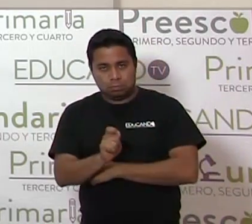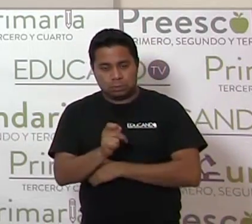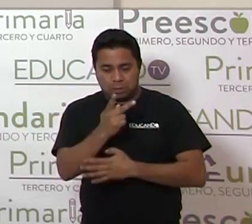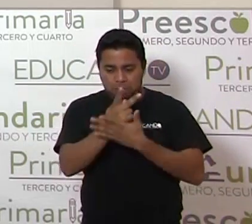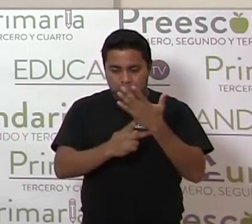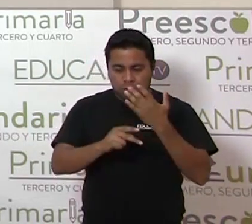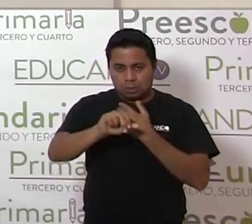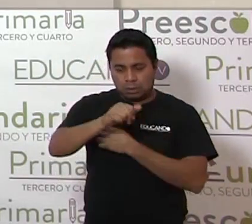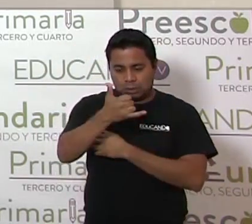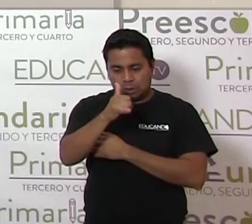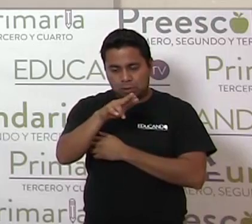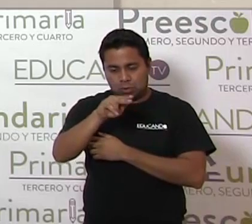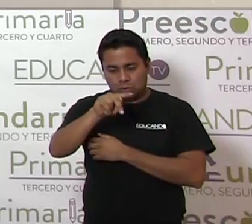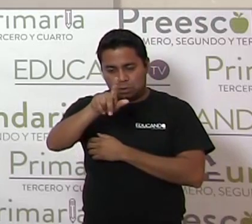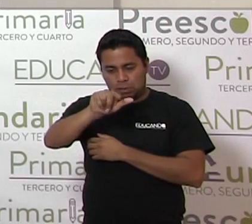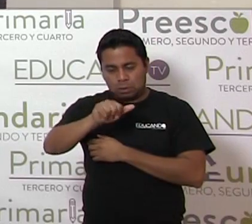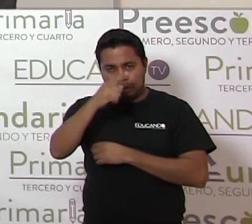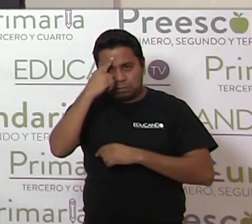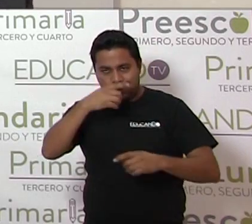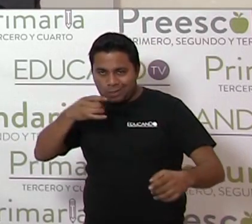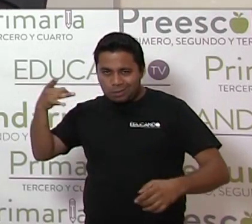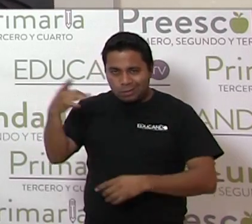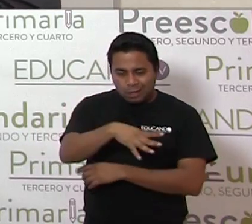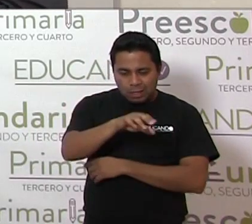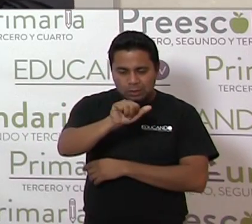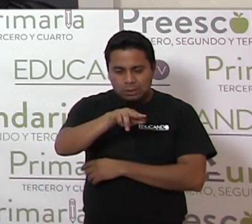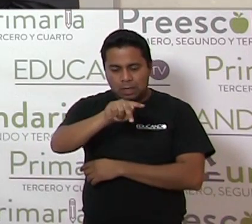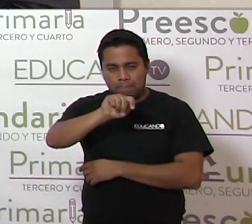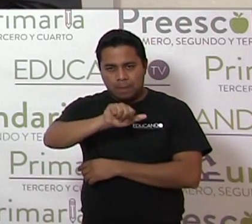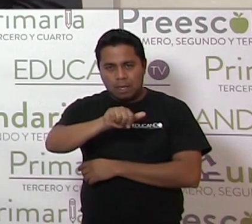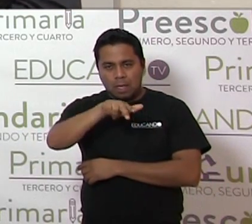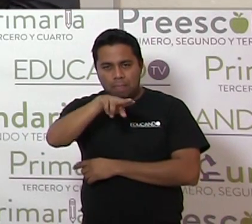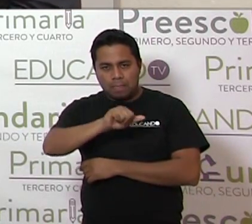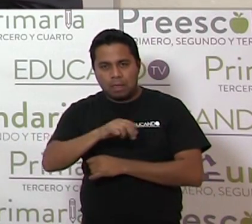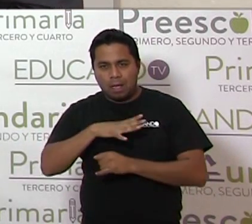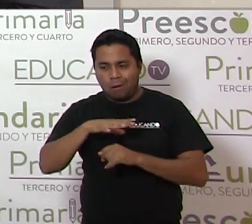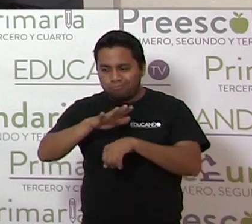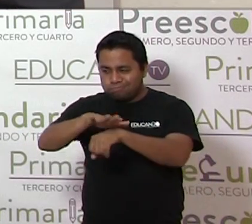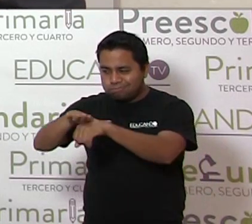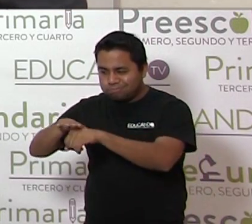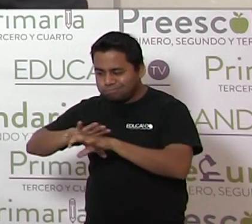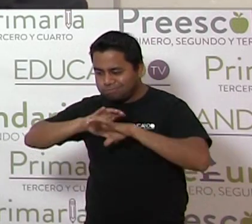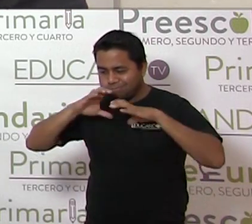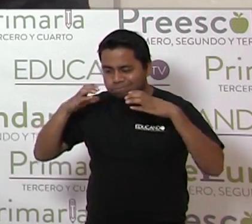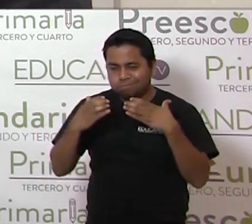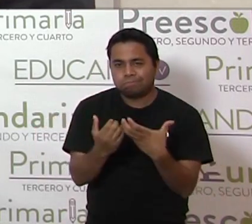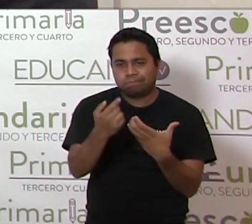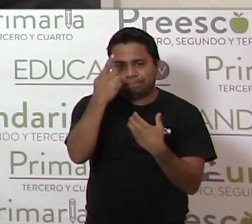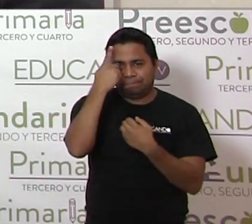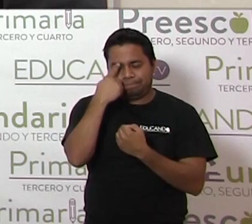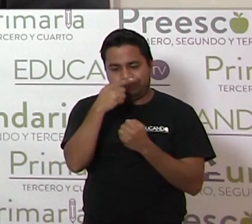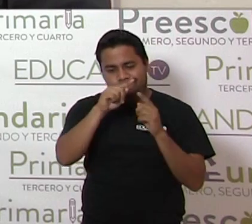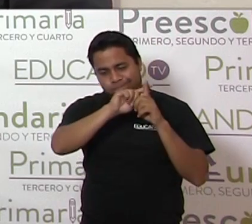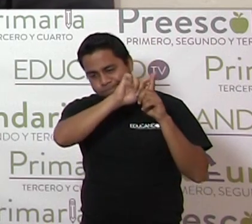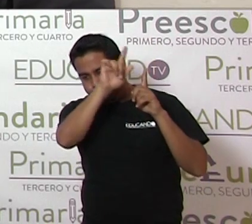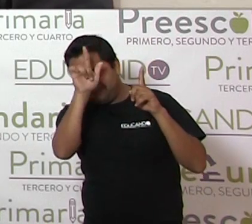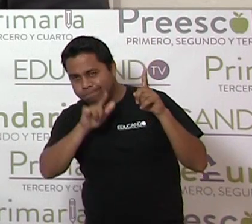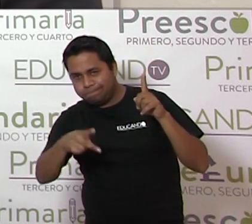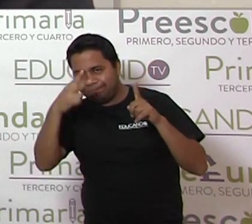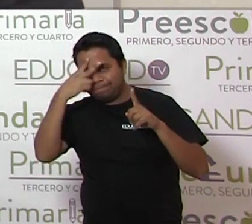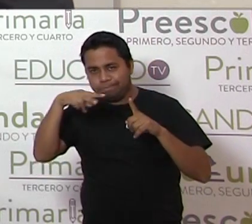el plan de Ayutla para derrocar la dictadura de Santa Anna y convocó un congreso para organizar el país como